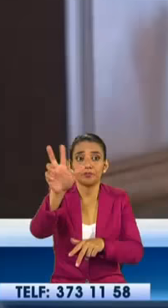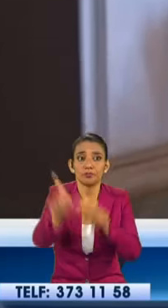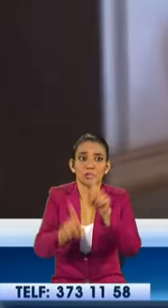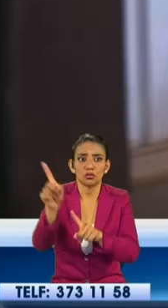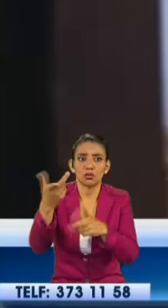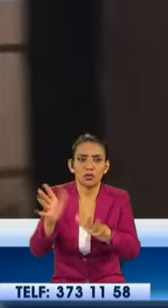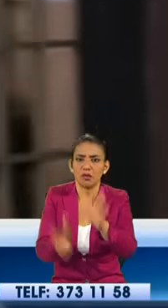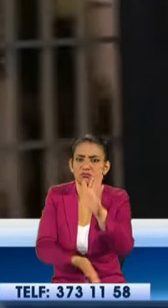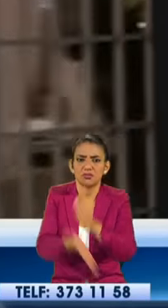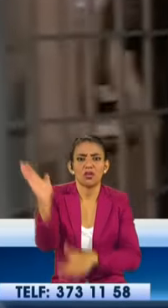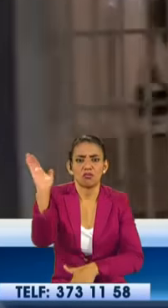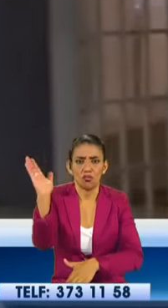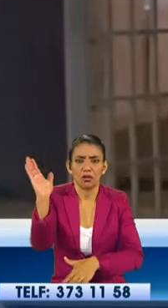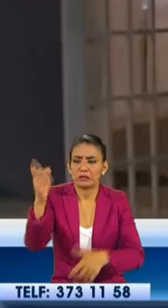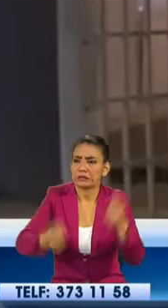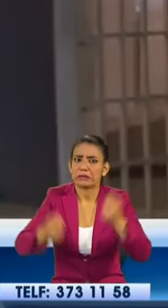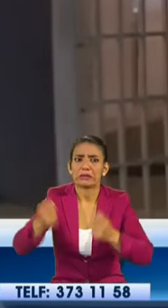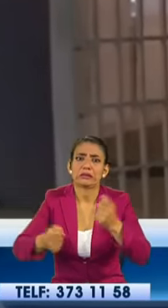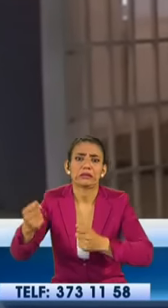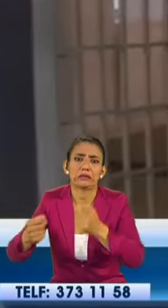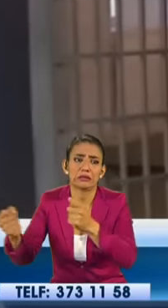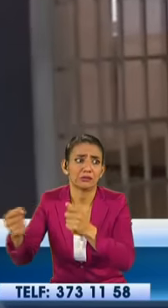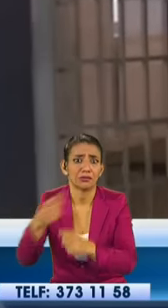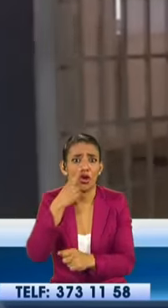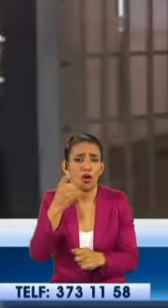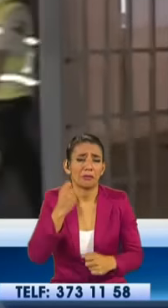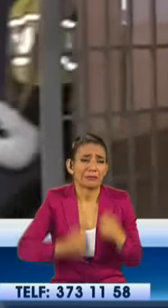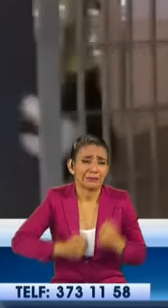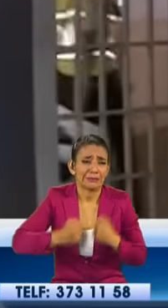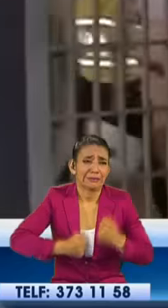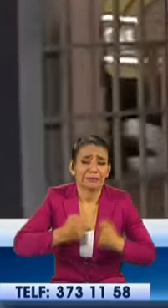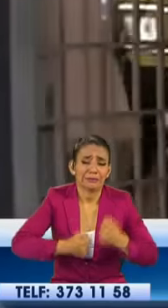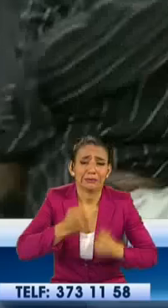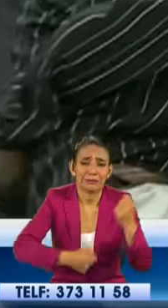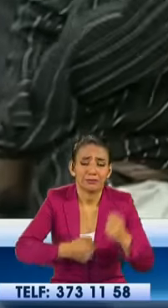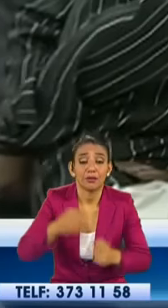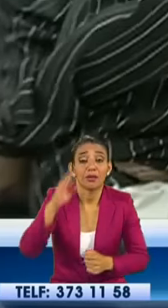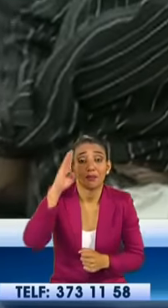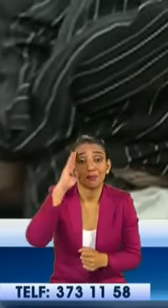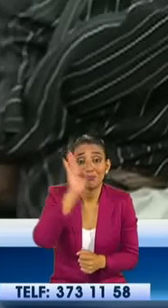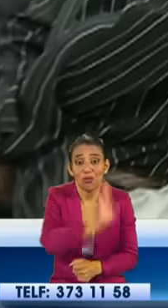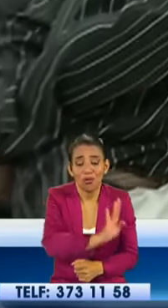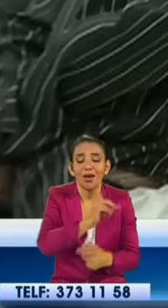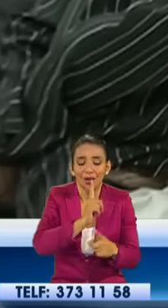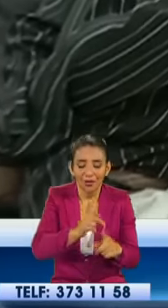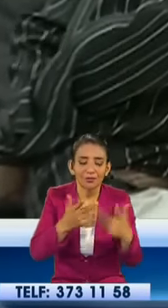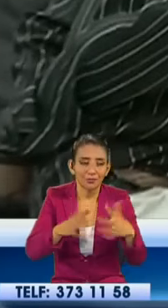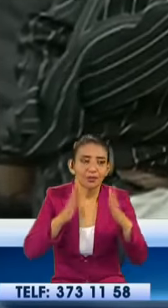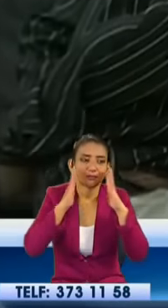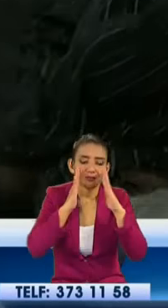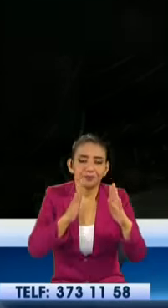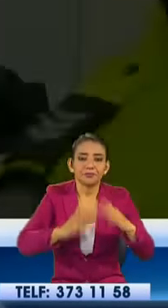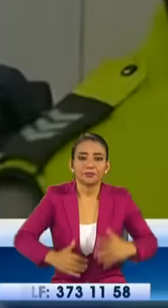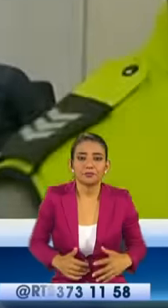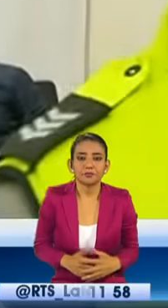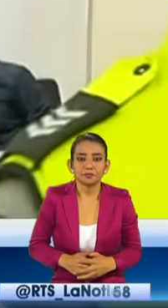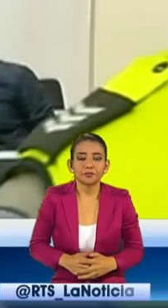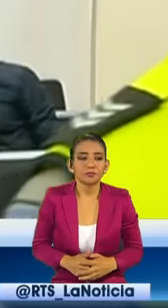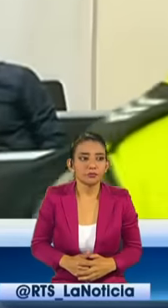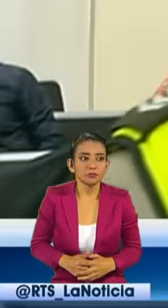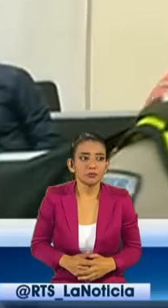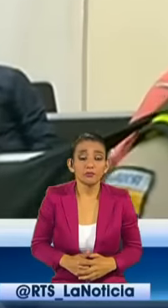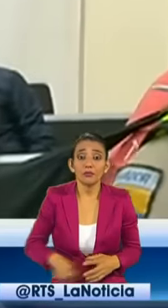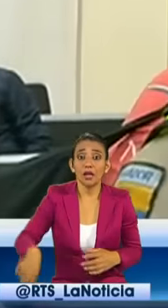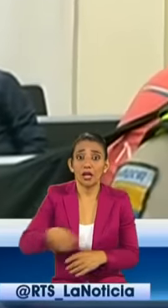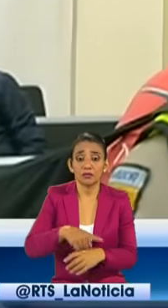fueron llevando su vehículo mientras él corrió a la UPC más cercana donde recibió auxilio inmediato. Se bajan del